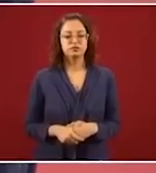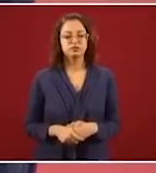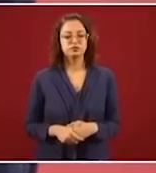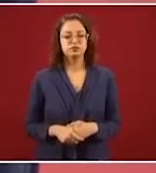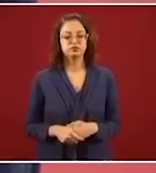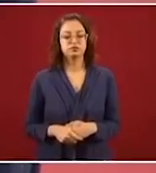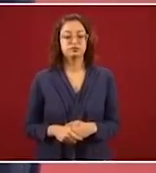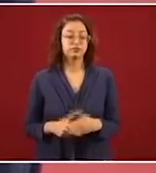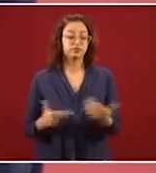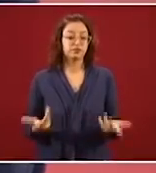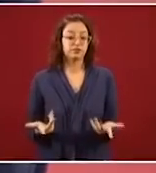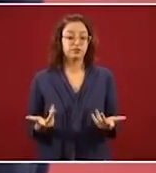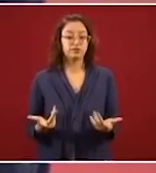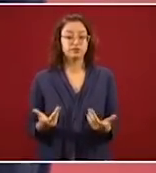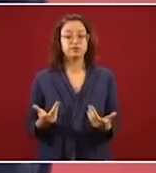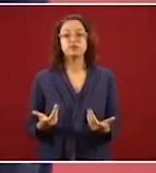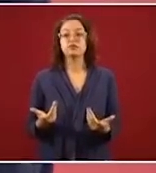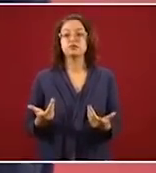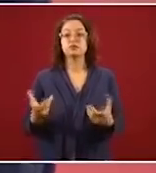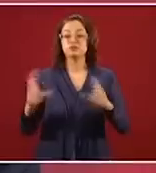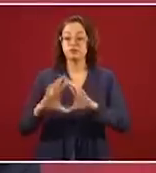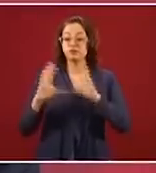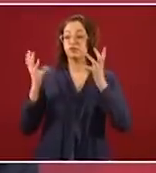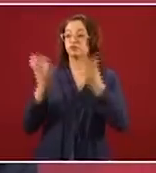número uno,